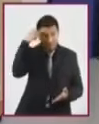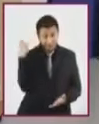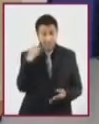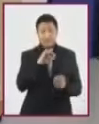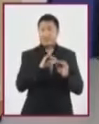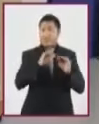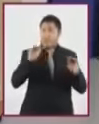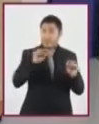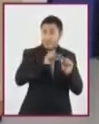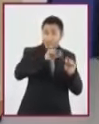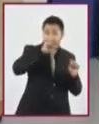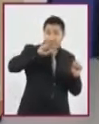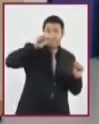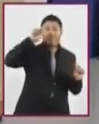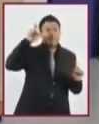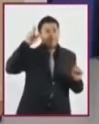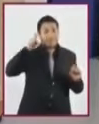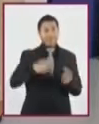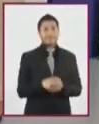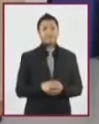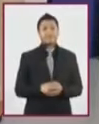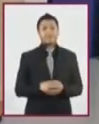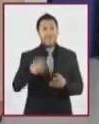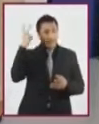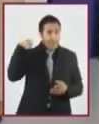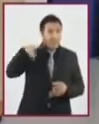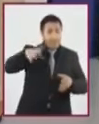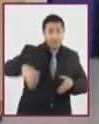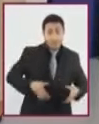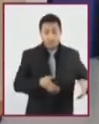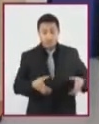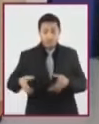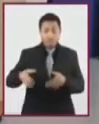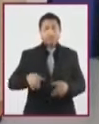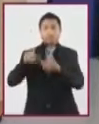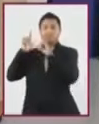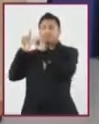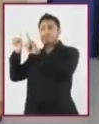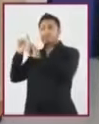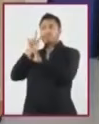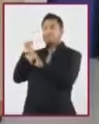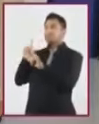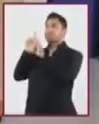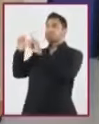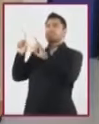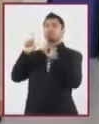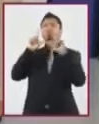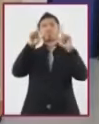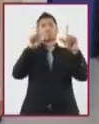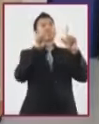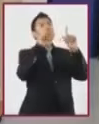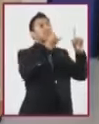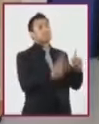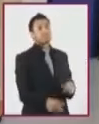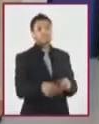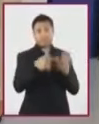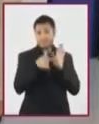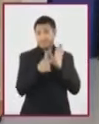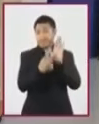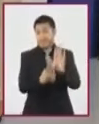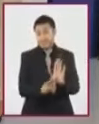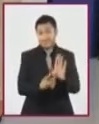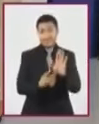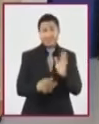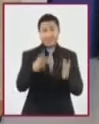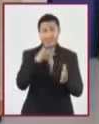recorrerían? En un viaje por carretera, los señalamientos que se ven en el camino indican cierto